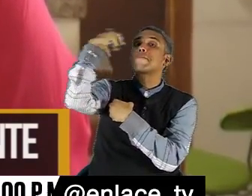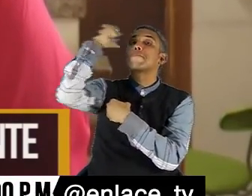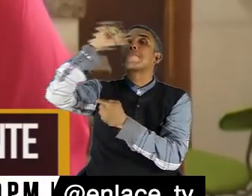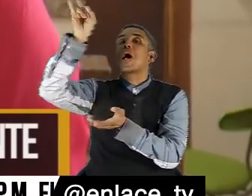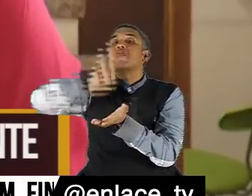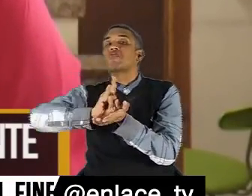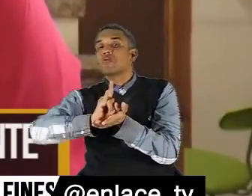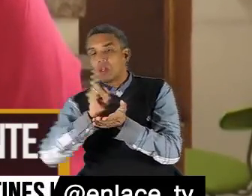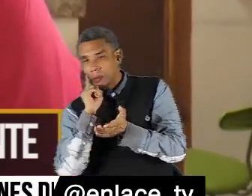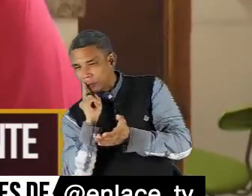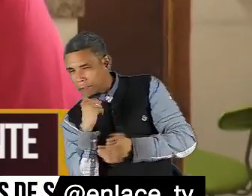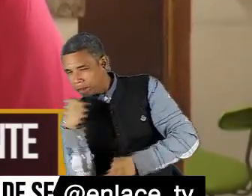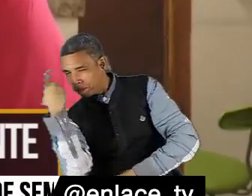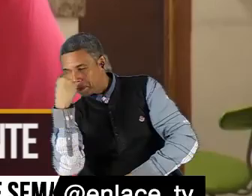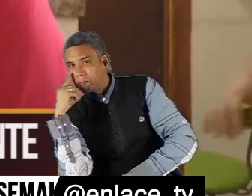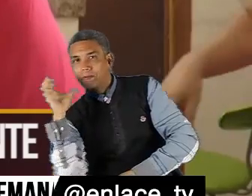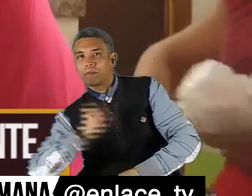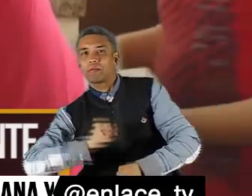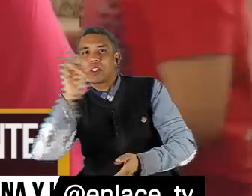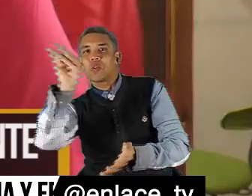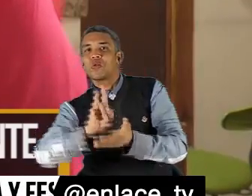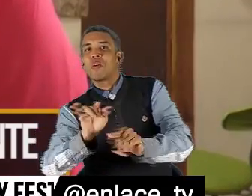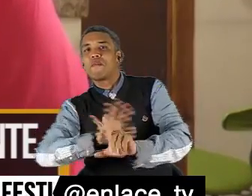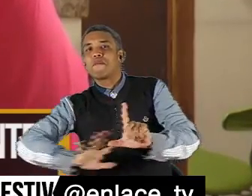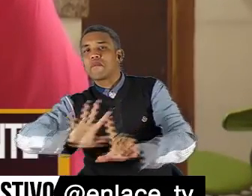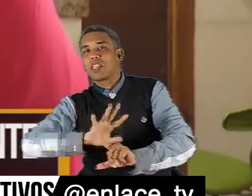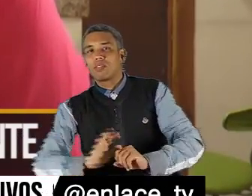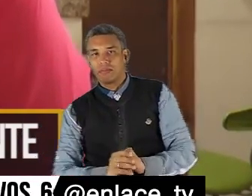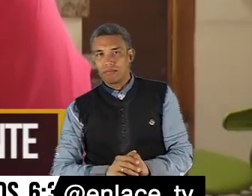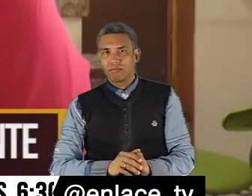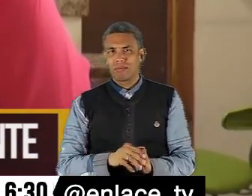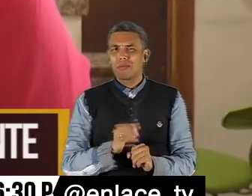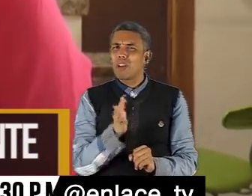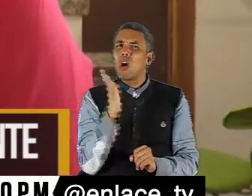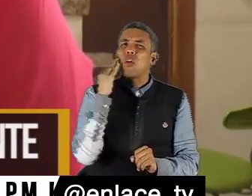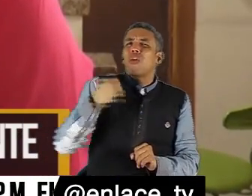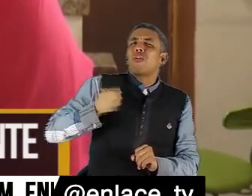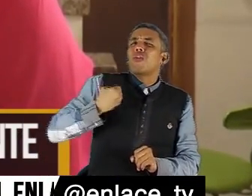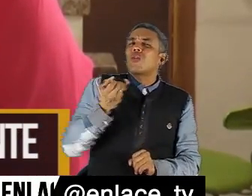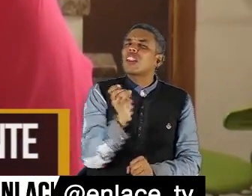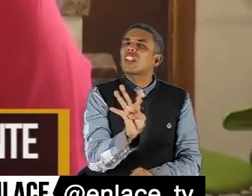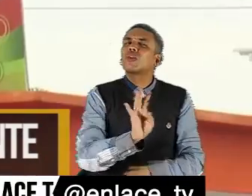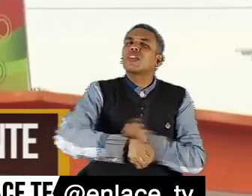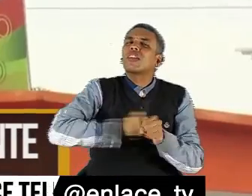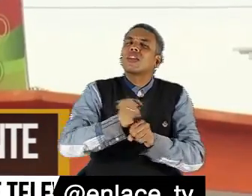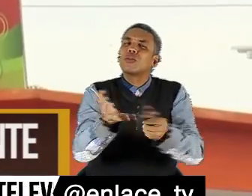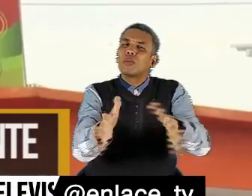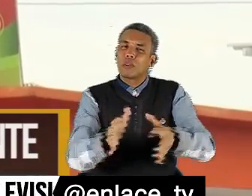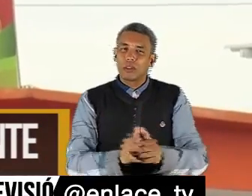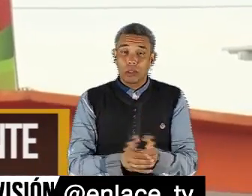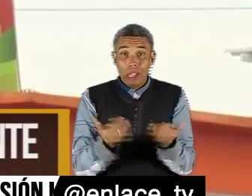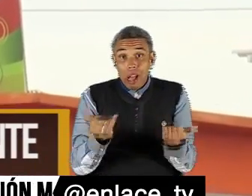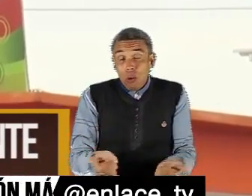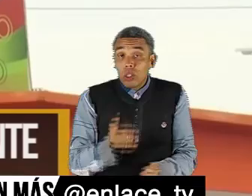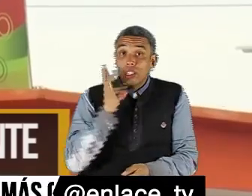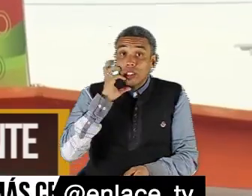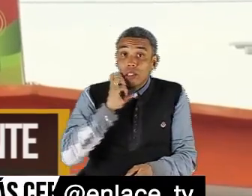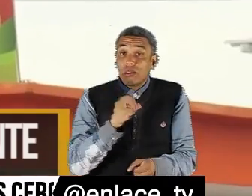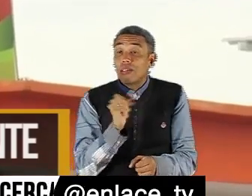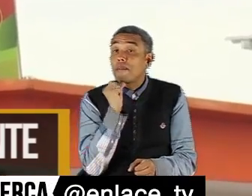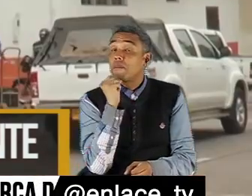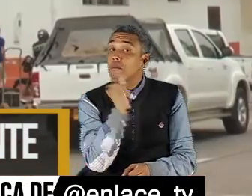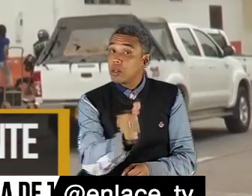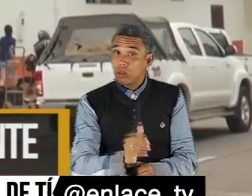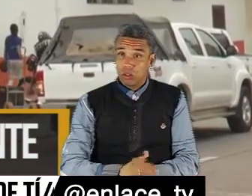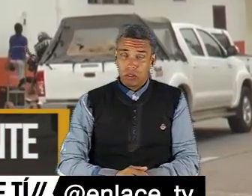Entonces realmente pues es preocupante la situación que se está viviendo en Barranca Bermeja, la inseguridad que se está viviendo. De acuerdo con la propietaria, en horas de la noche